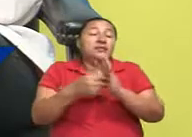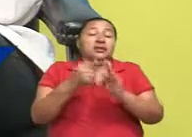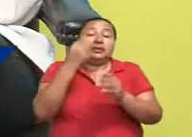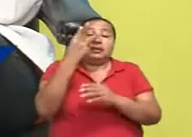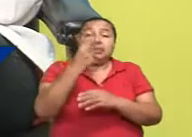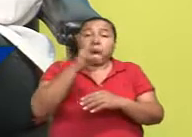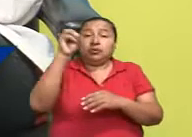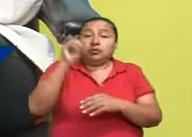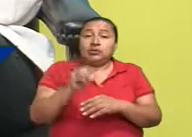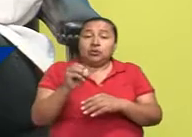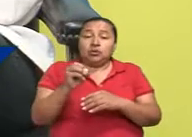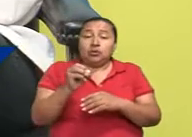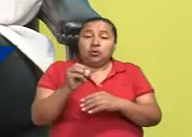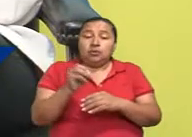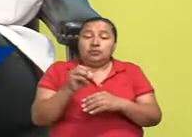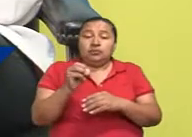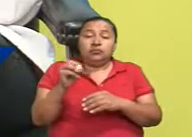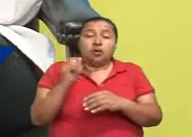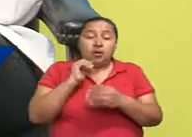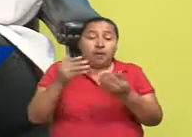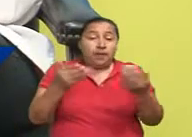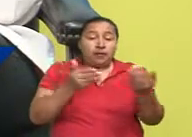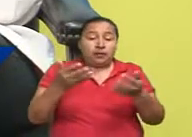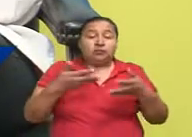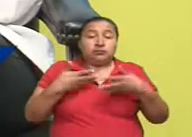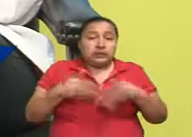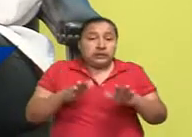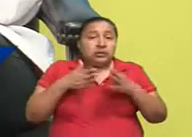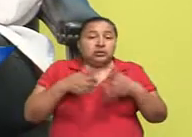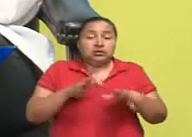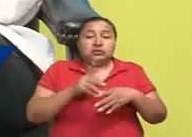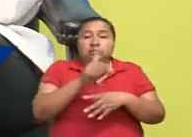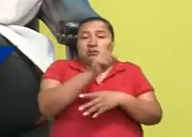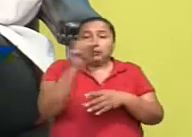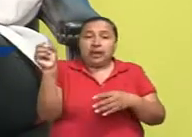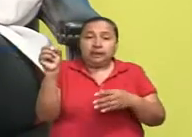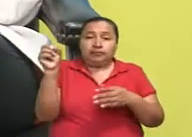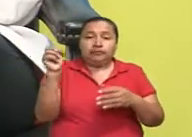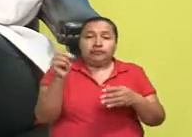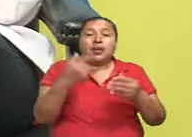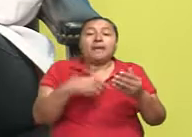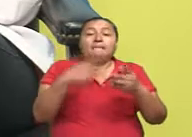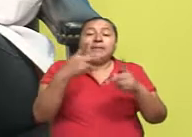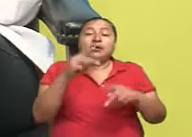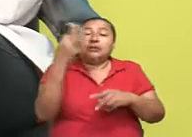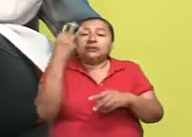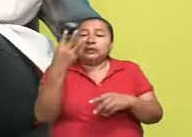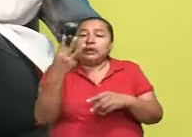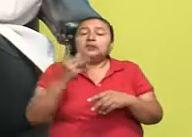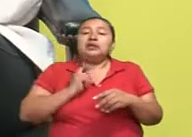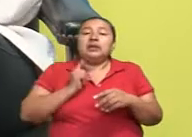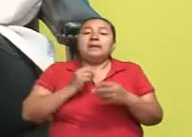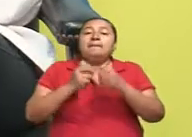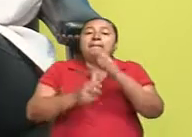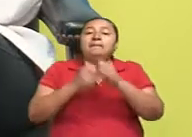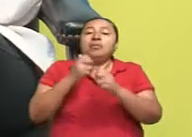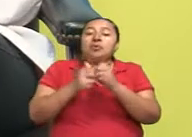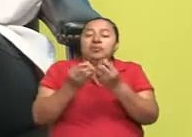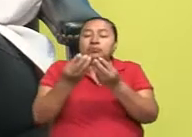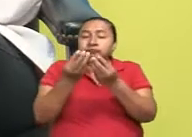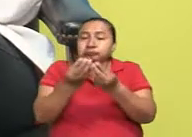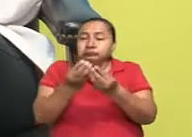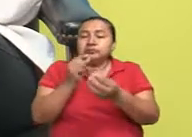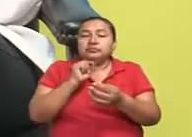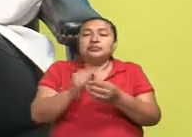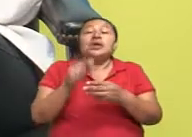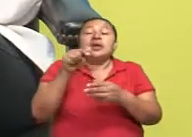los niños a término, o sea, de 100, 3 salen afectados. Y en los prematuros la